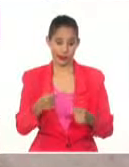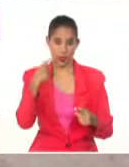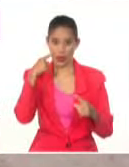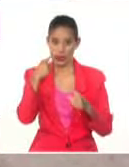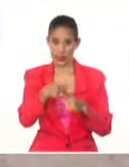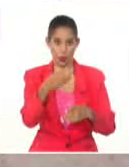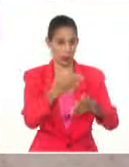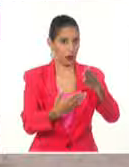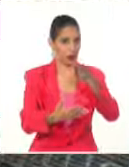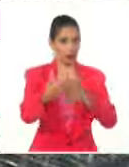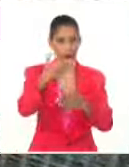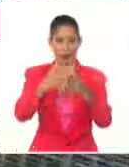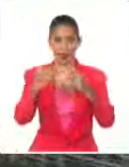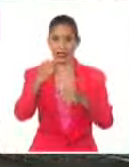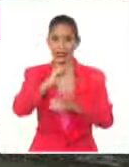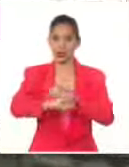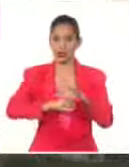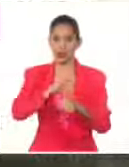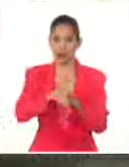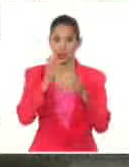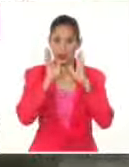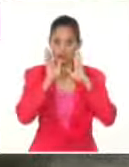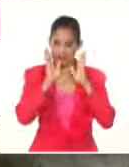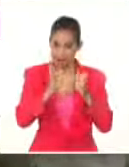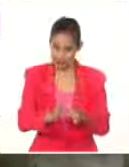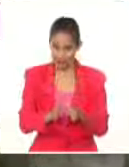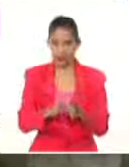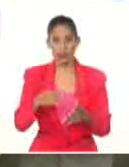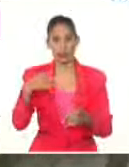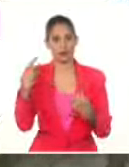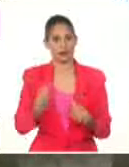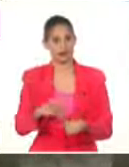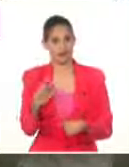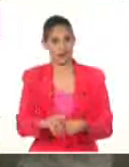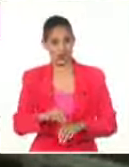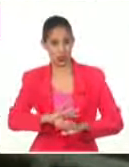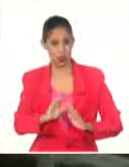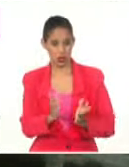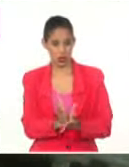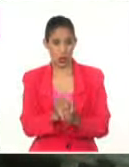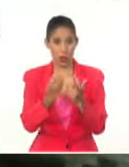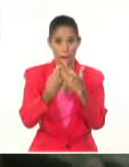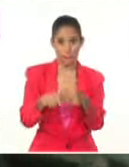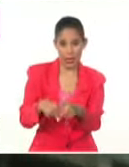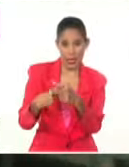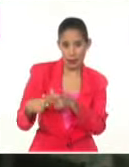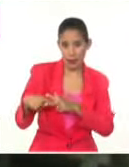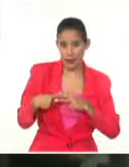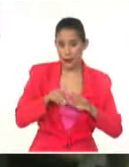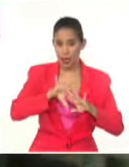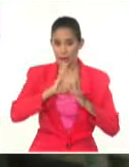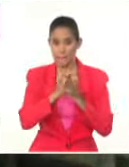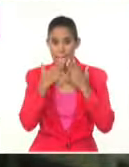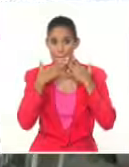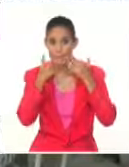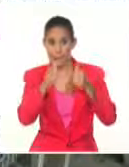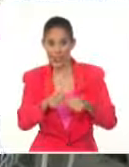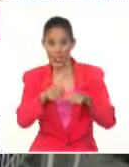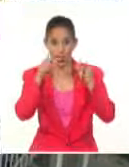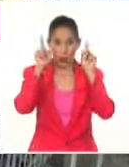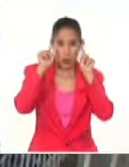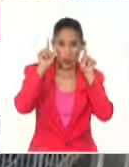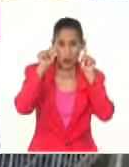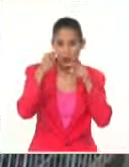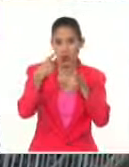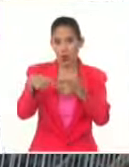que potencien sus capacidades productivas. En este sentido avanza la puesta en marcha de 5 naves destinadas a la cría de conejos y carneros.